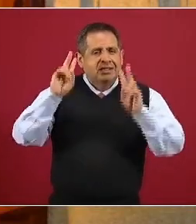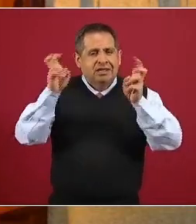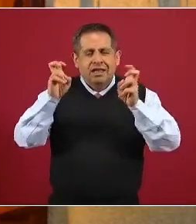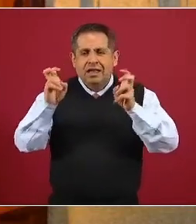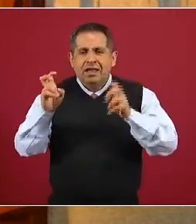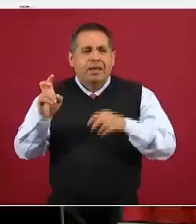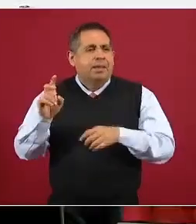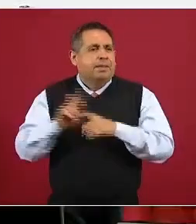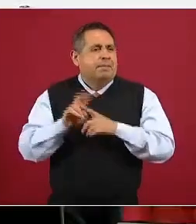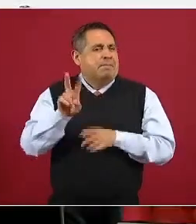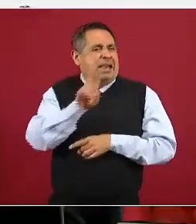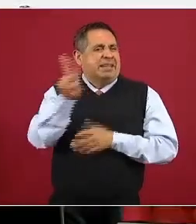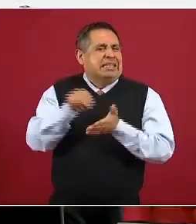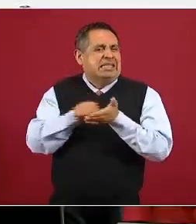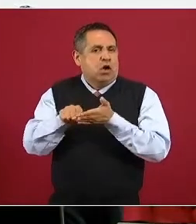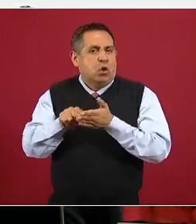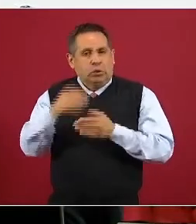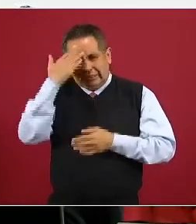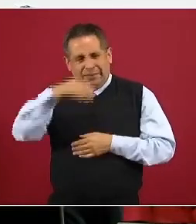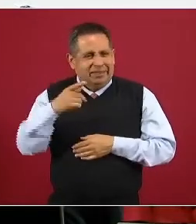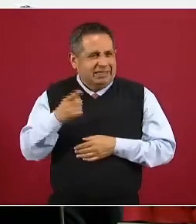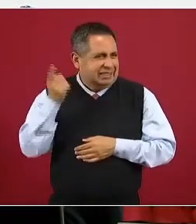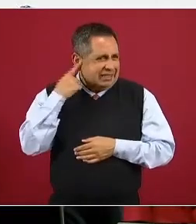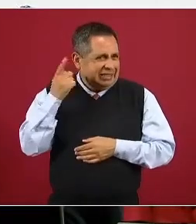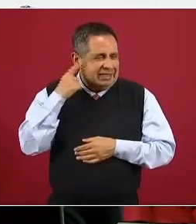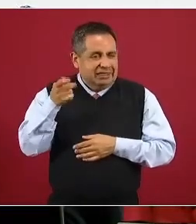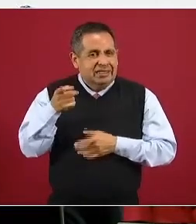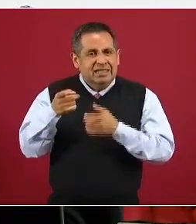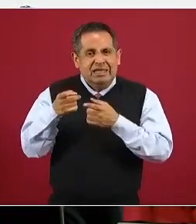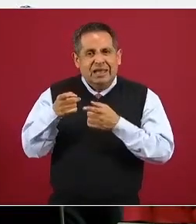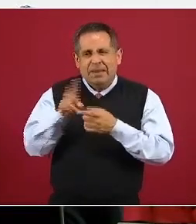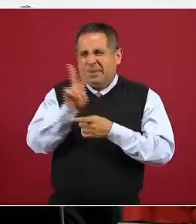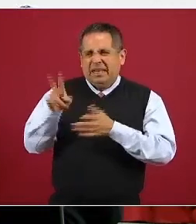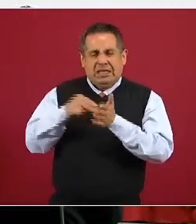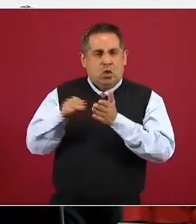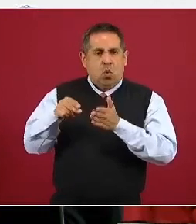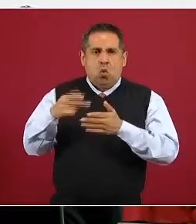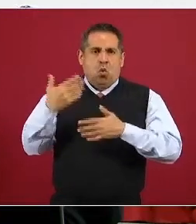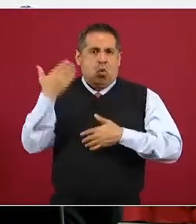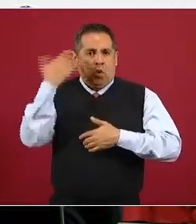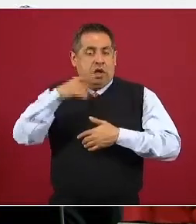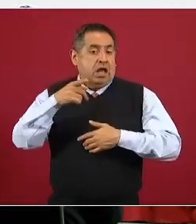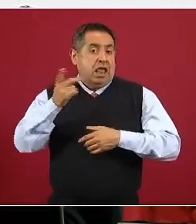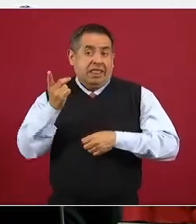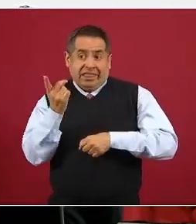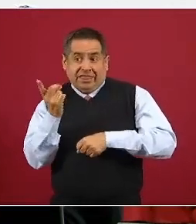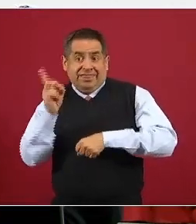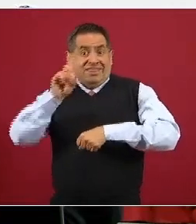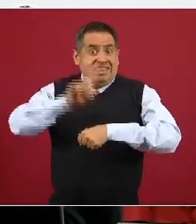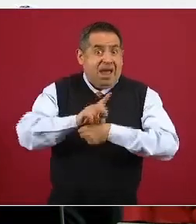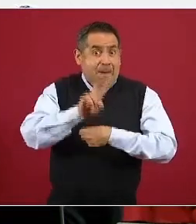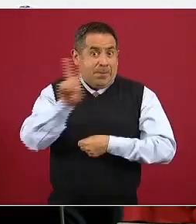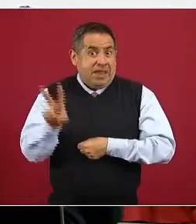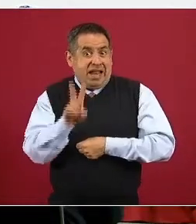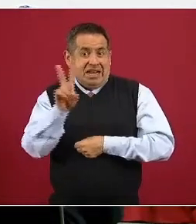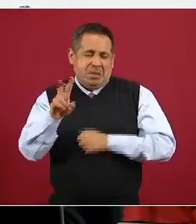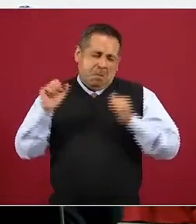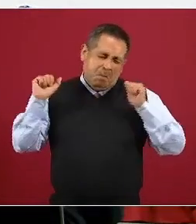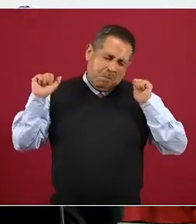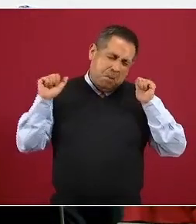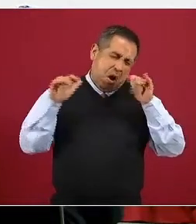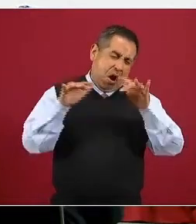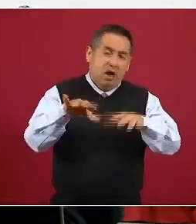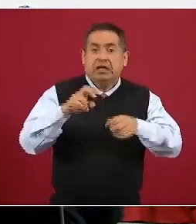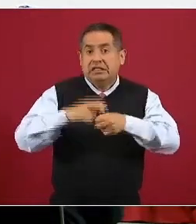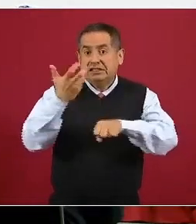Friday. Como ustedes saben, el Black Friday es un evento comercial en que las tiendas minoristas de los